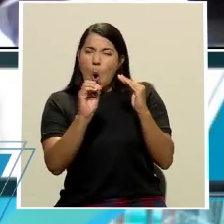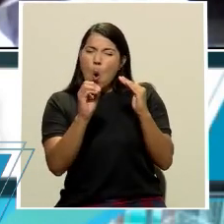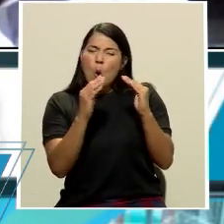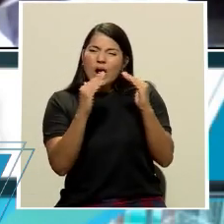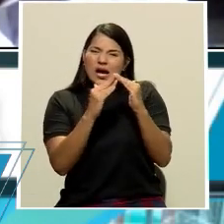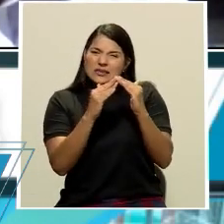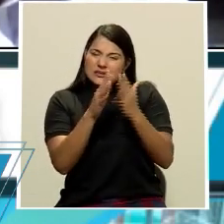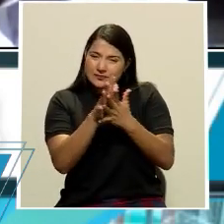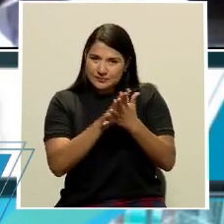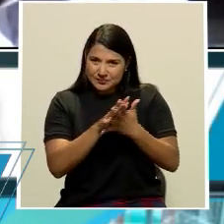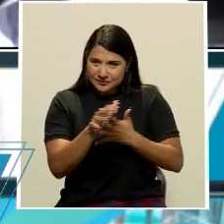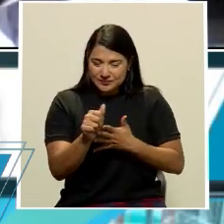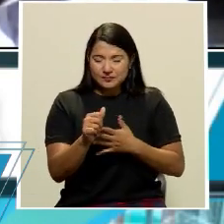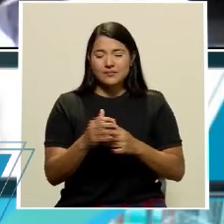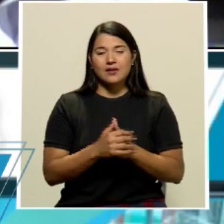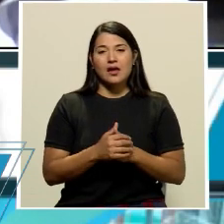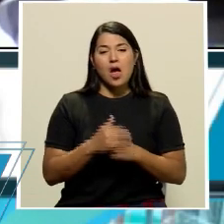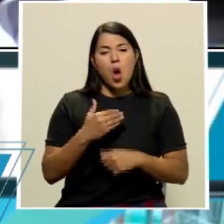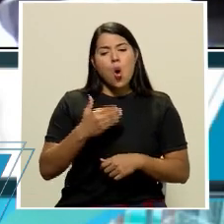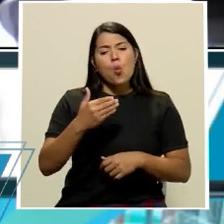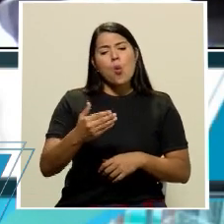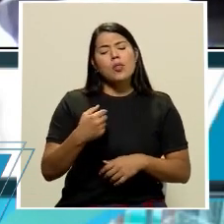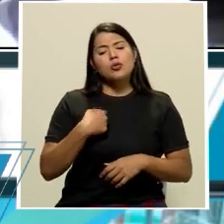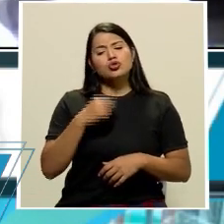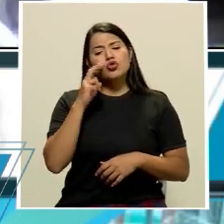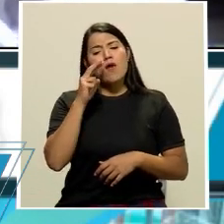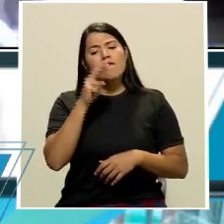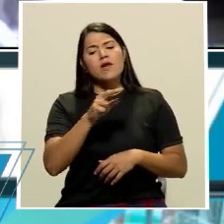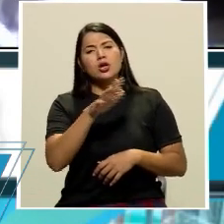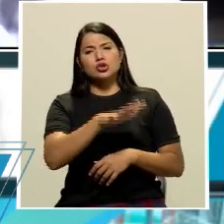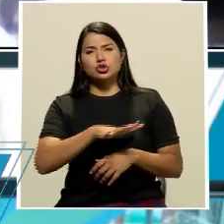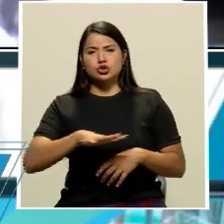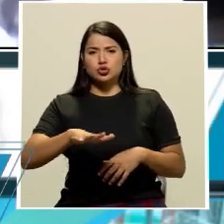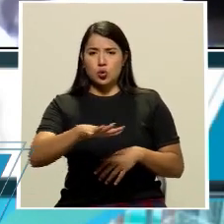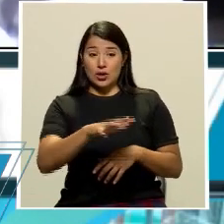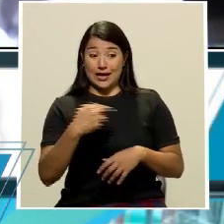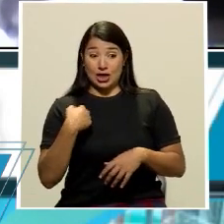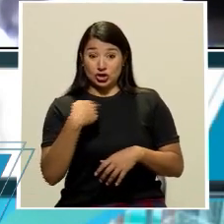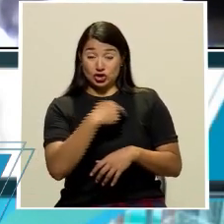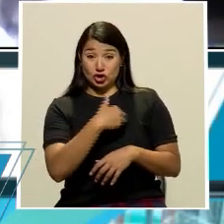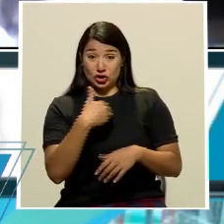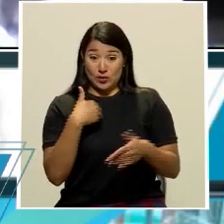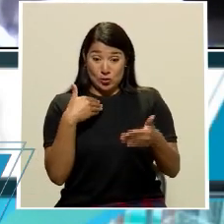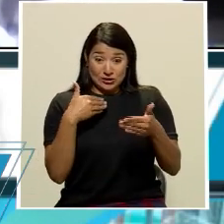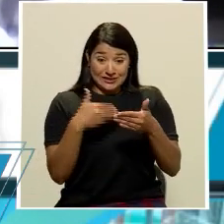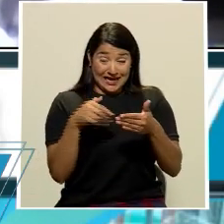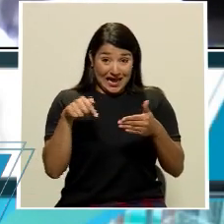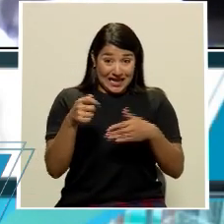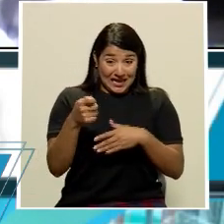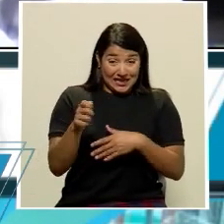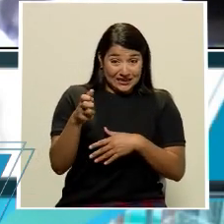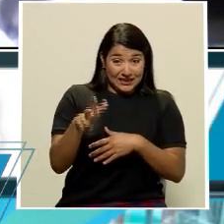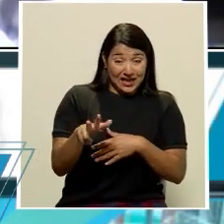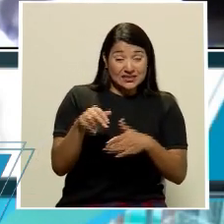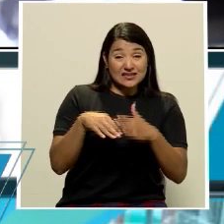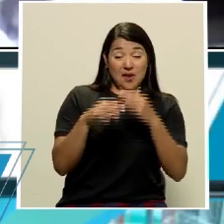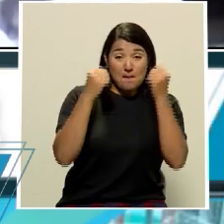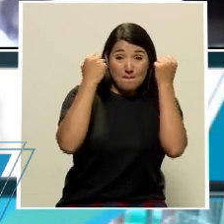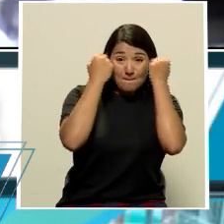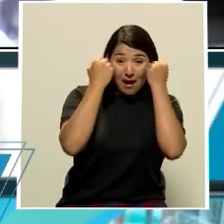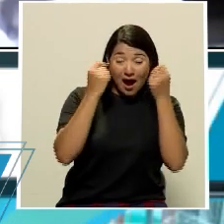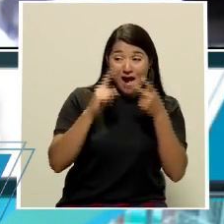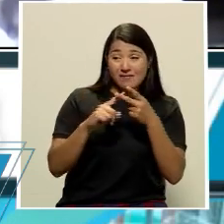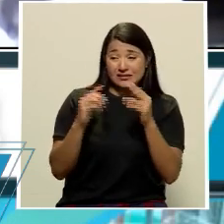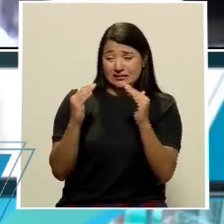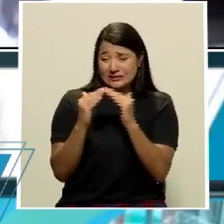Cuando uno ve zonas como una que tenemos muy cerquita aquí del canal, en Pavas,